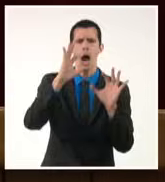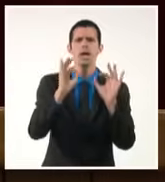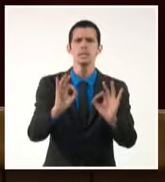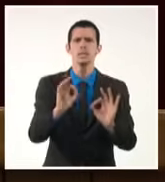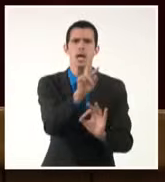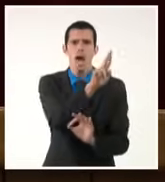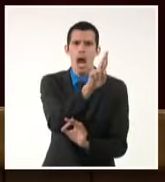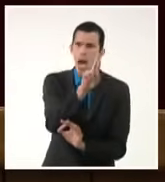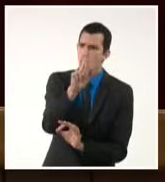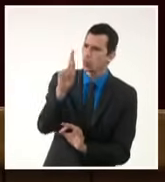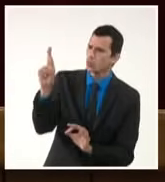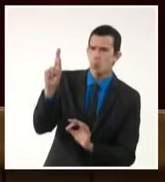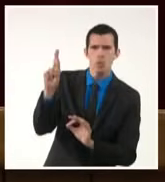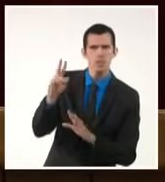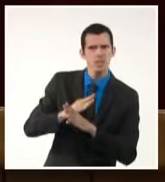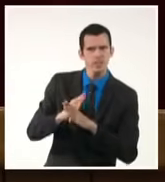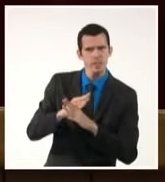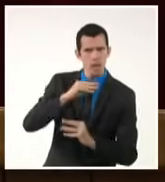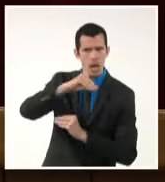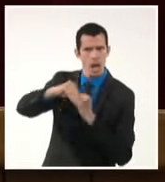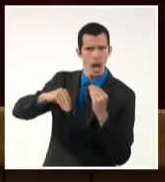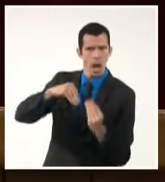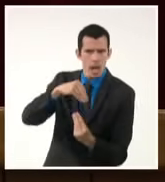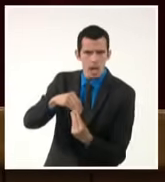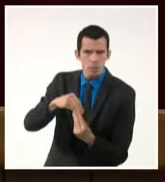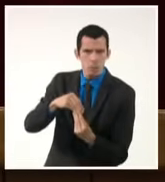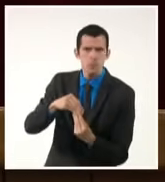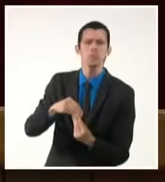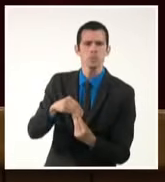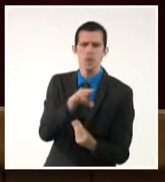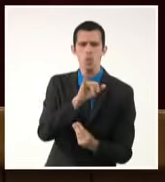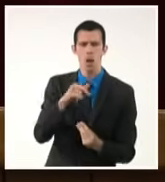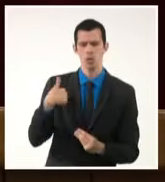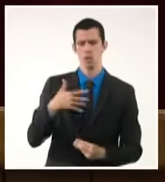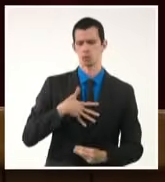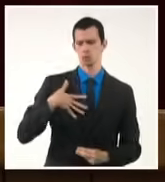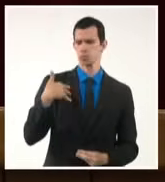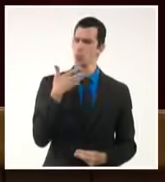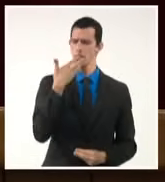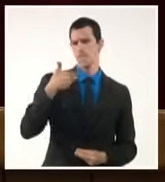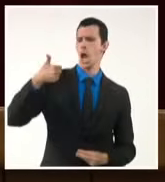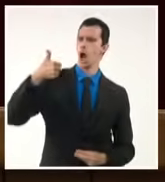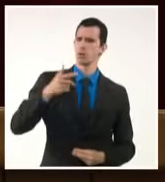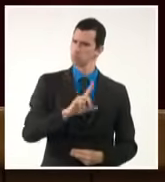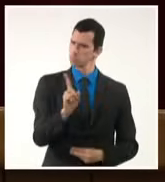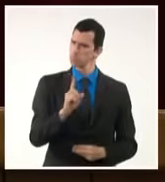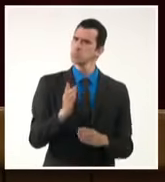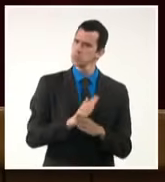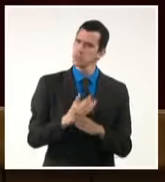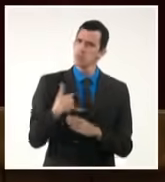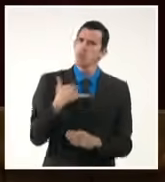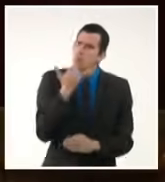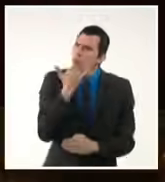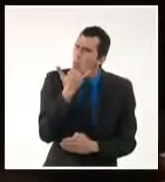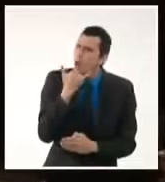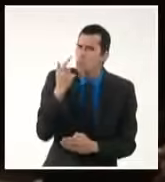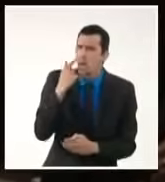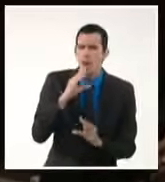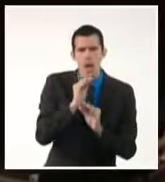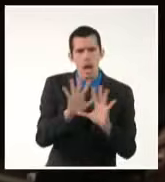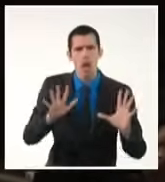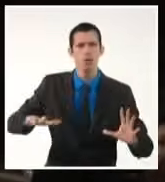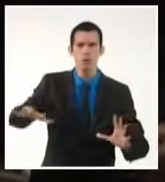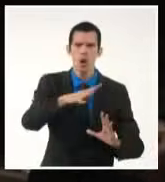Castro Ruz, aprendimos la importancia de la corrección oportuna ante cualquier situación que